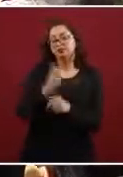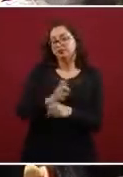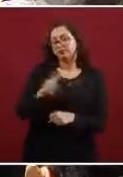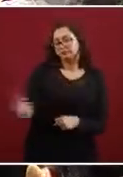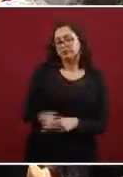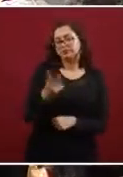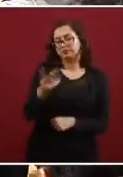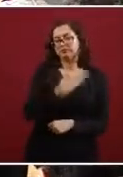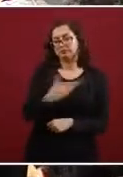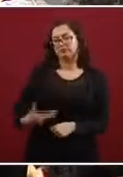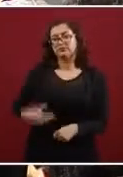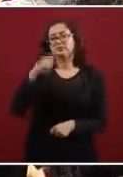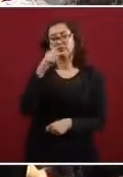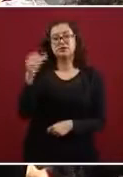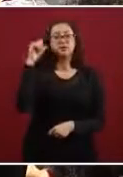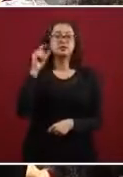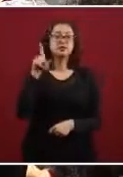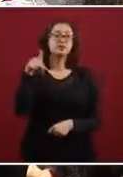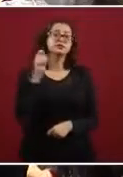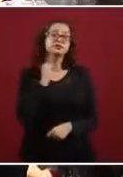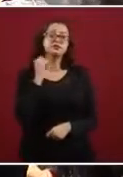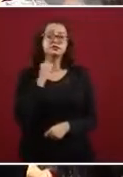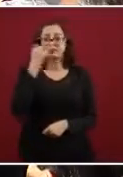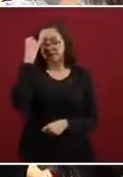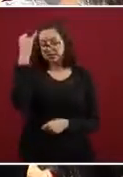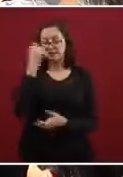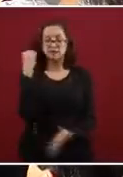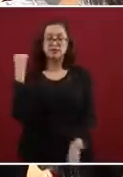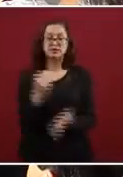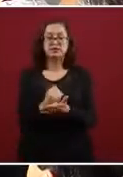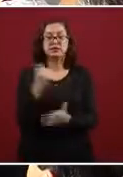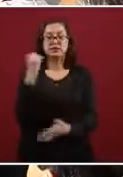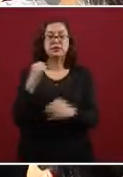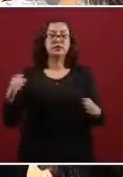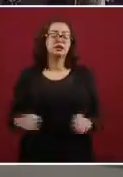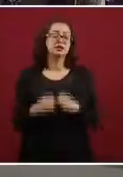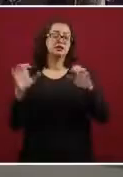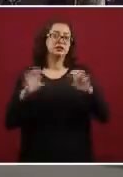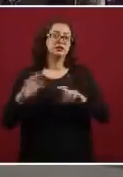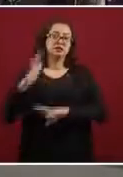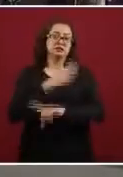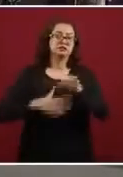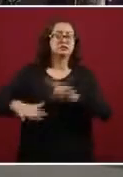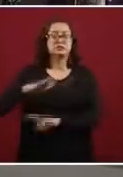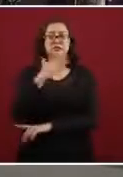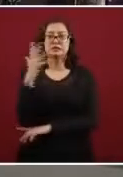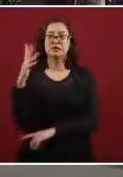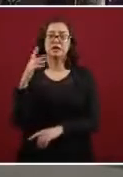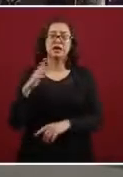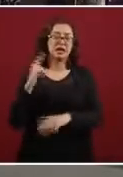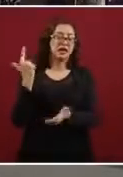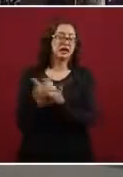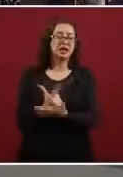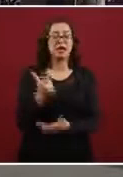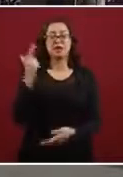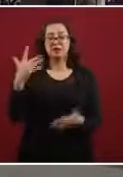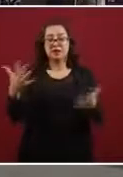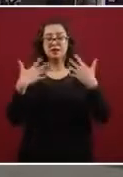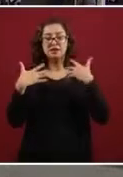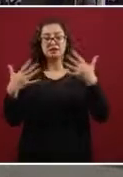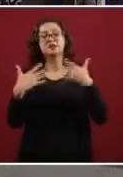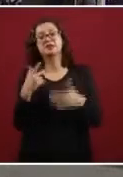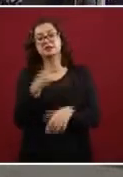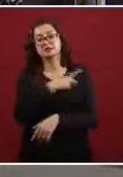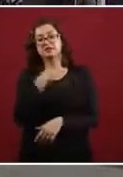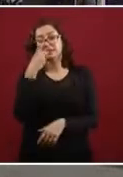ayer el Senado aprobó una iniciativa donde declara una emergencia climática para el país y pide que se ponga más